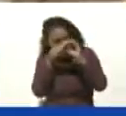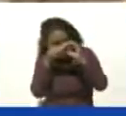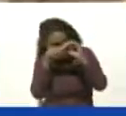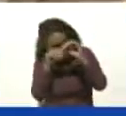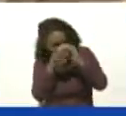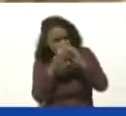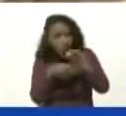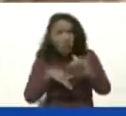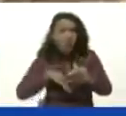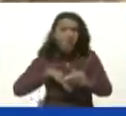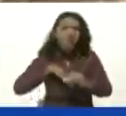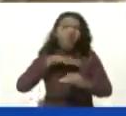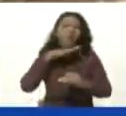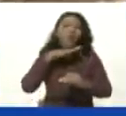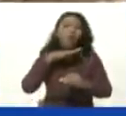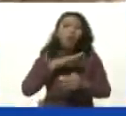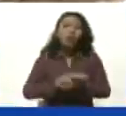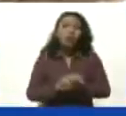de